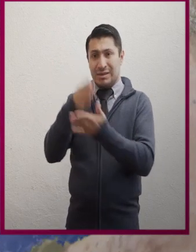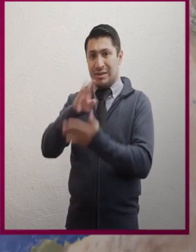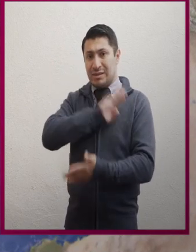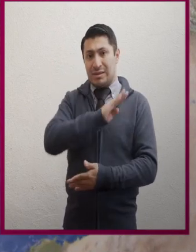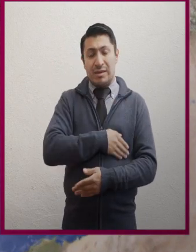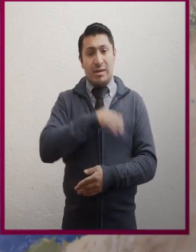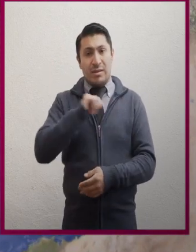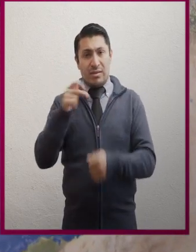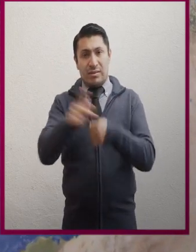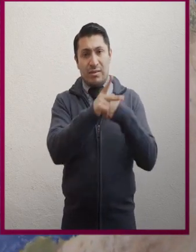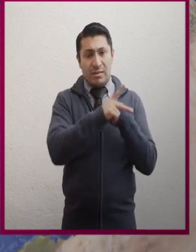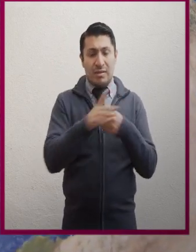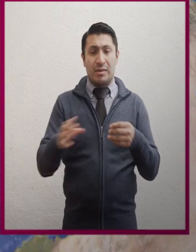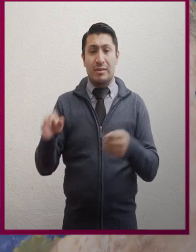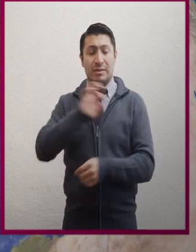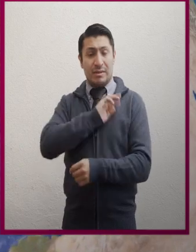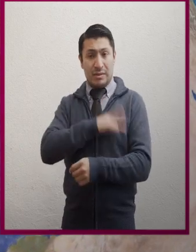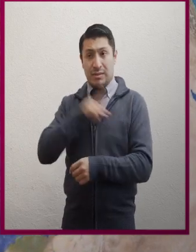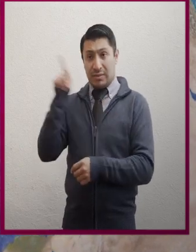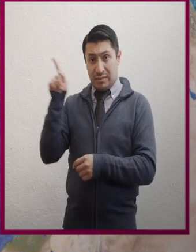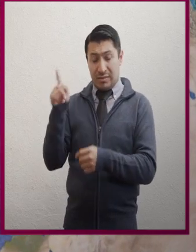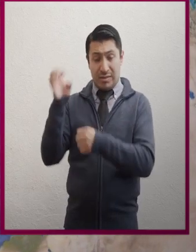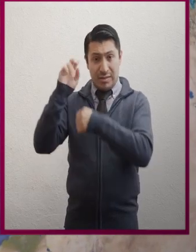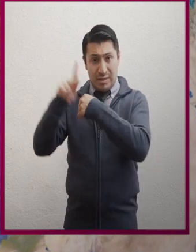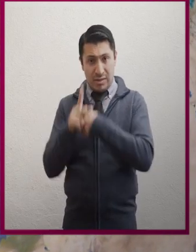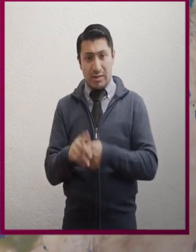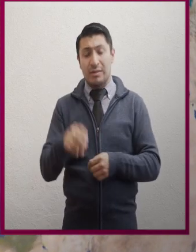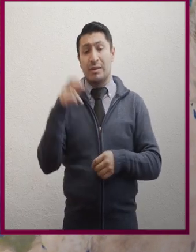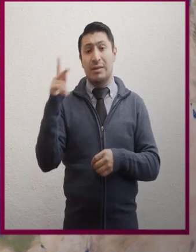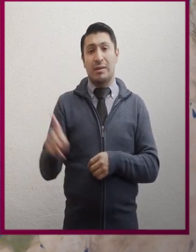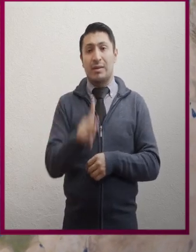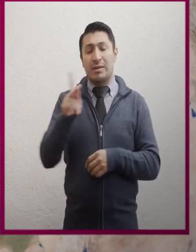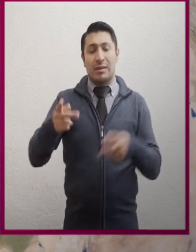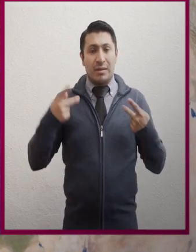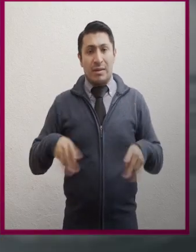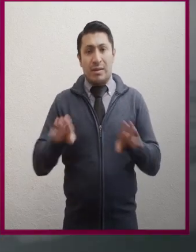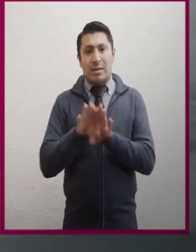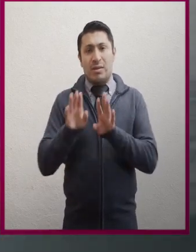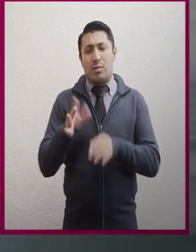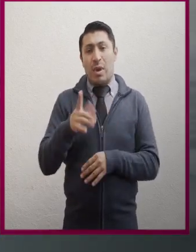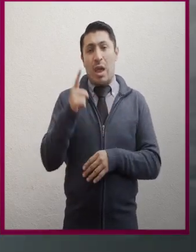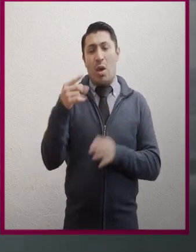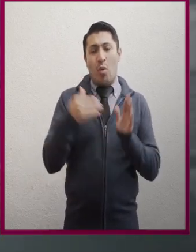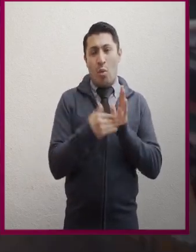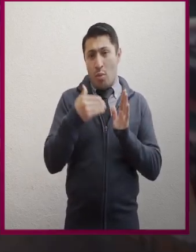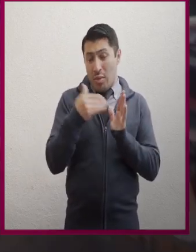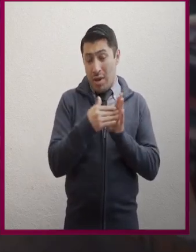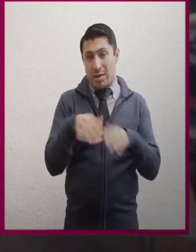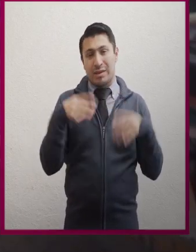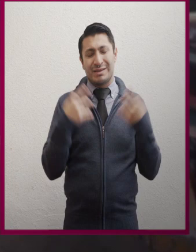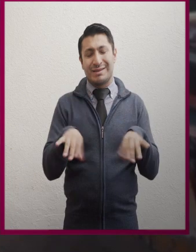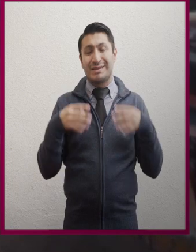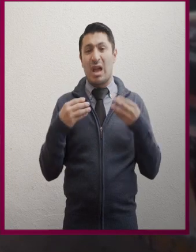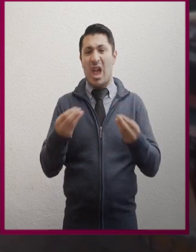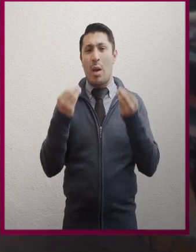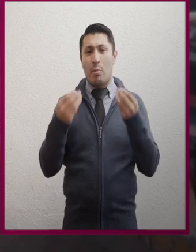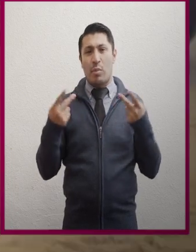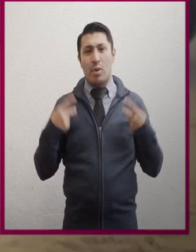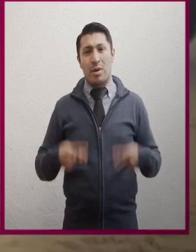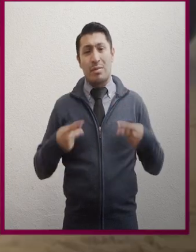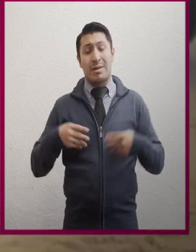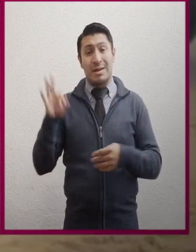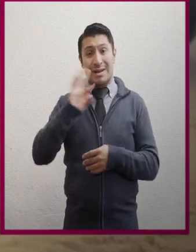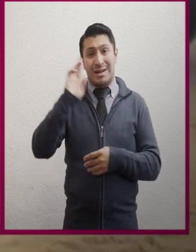España y otros países de la Unión Europea. Esta población de tránsito se estima en cerca de 1 millón, un